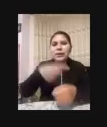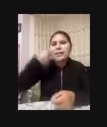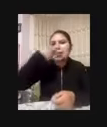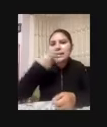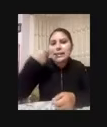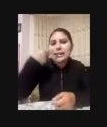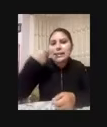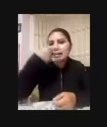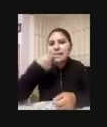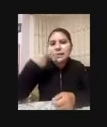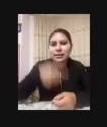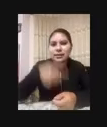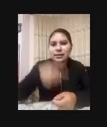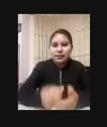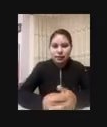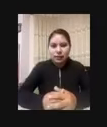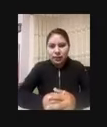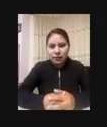a lo largo de